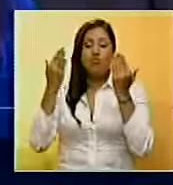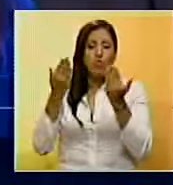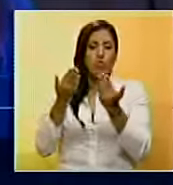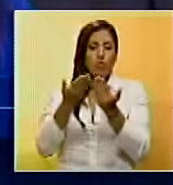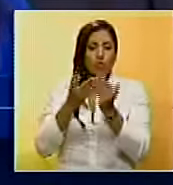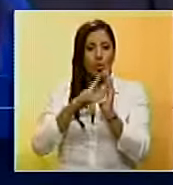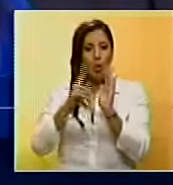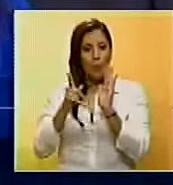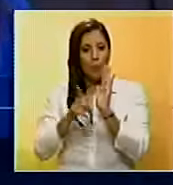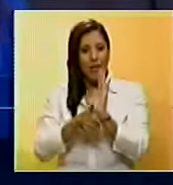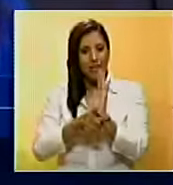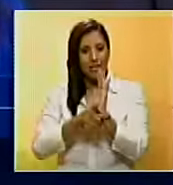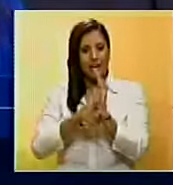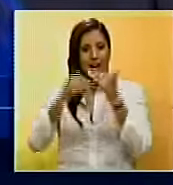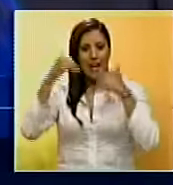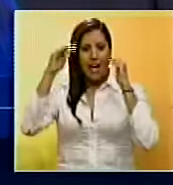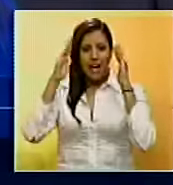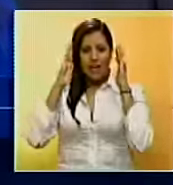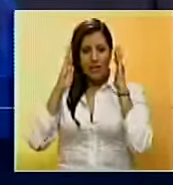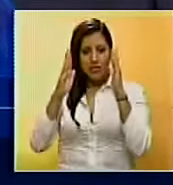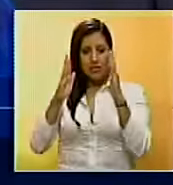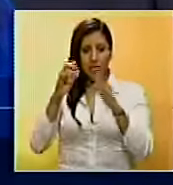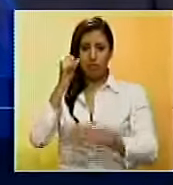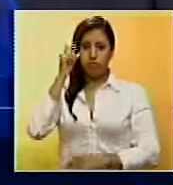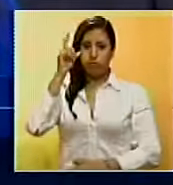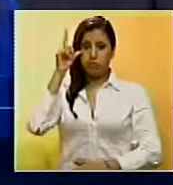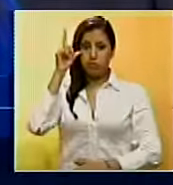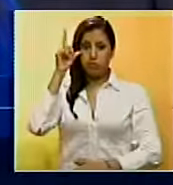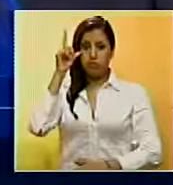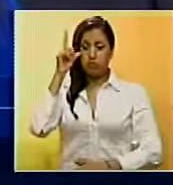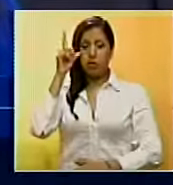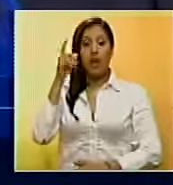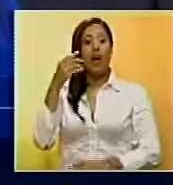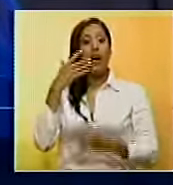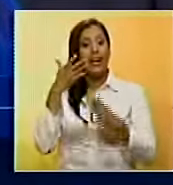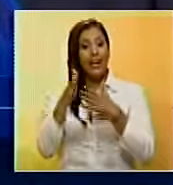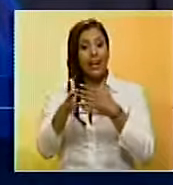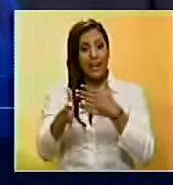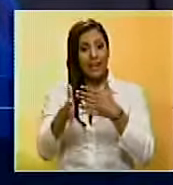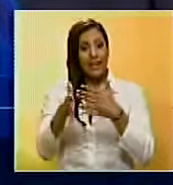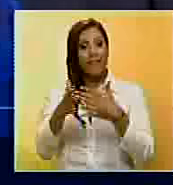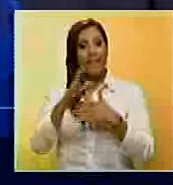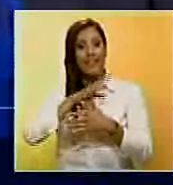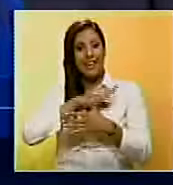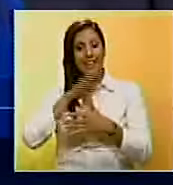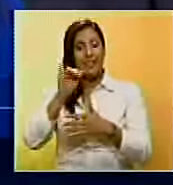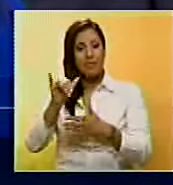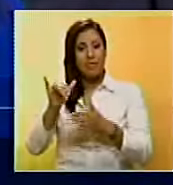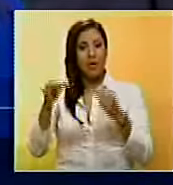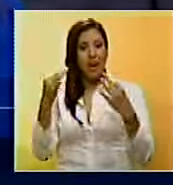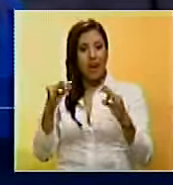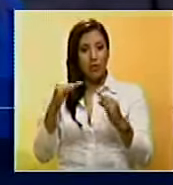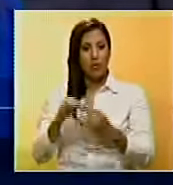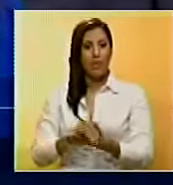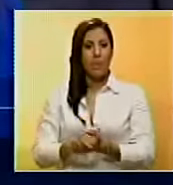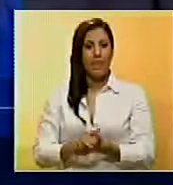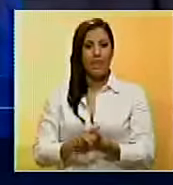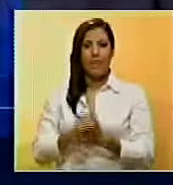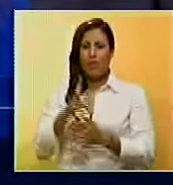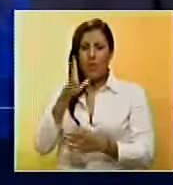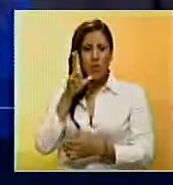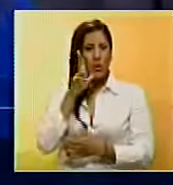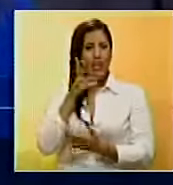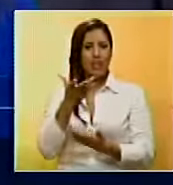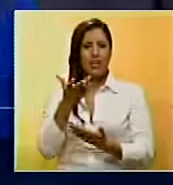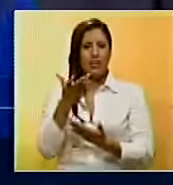entero atendió con asombro una afirmación de tal naturaleza,